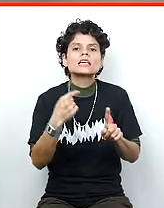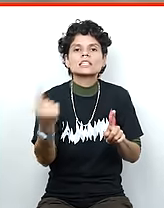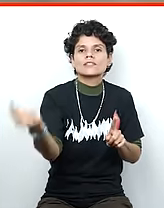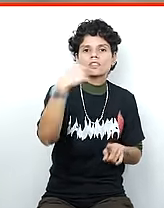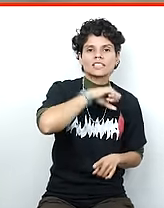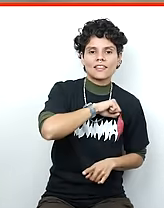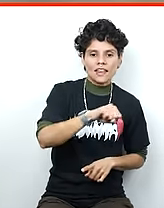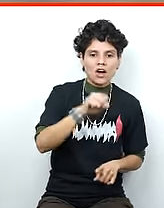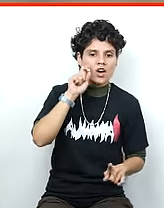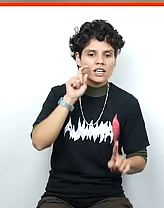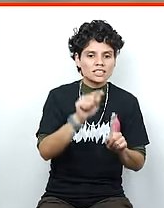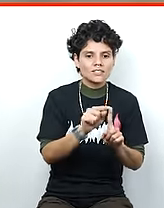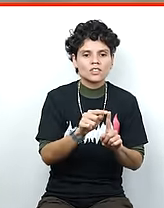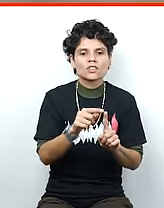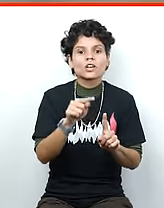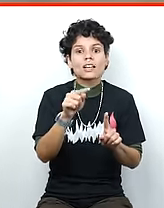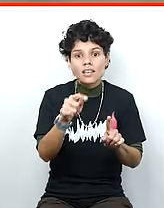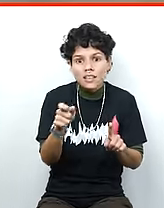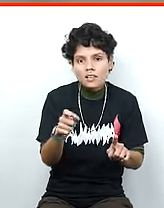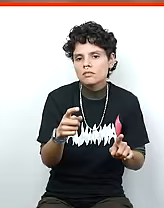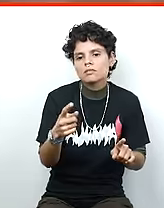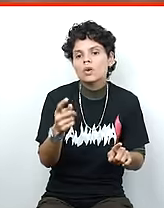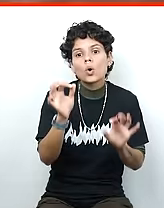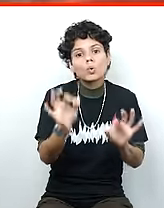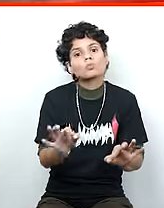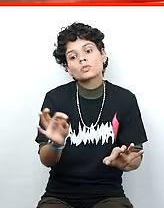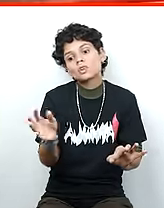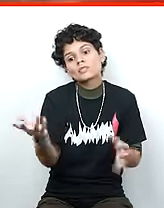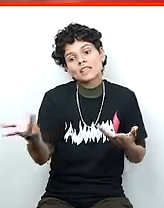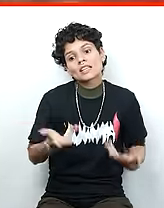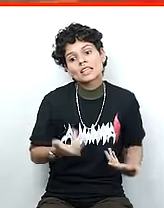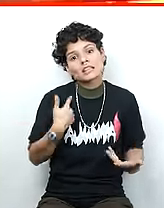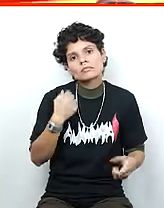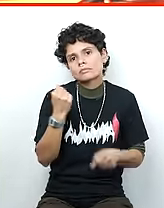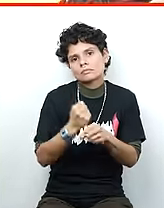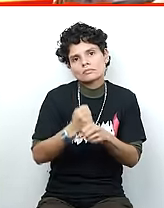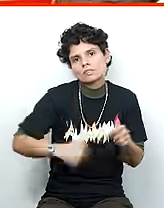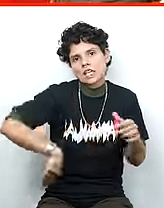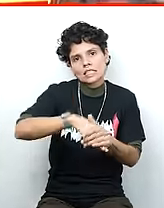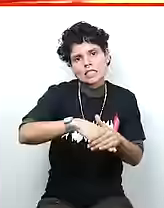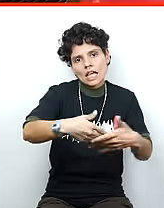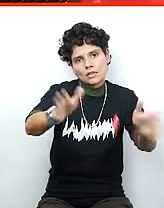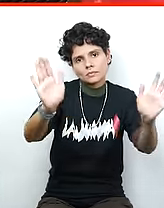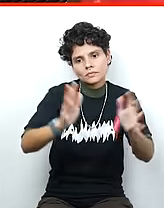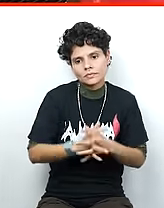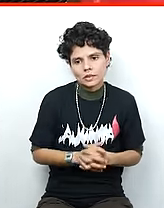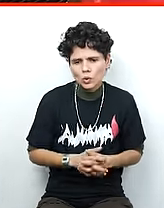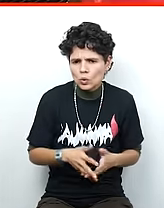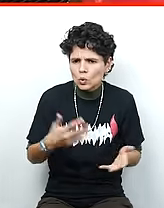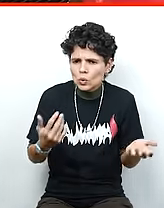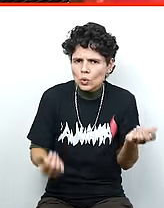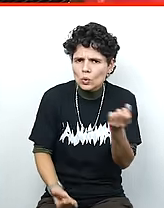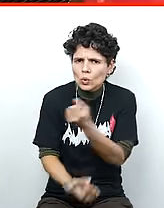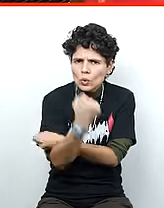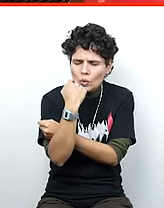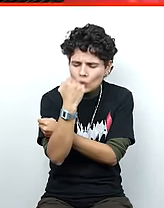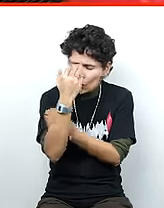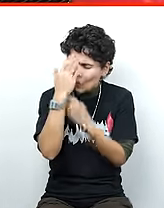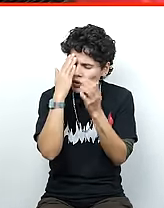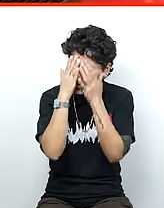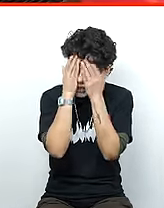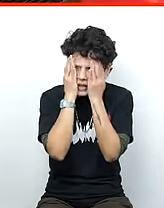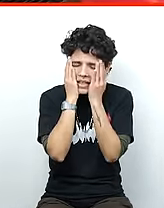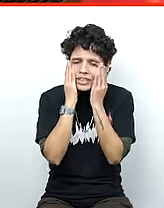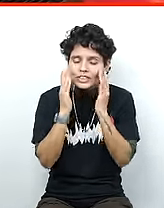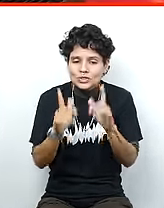a recibirte y por venirte a recibir perdió la pega, weón. Bueno. Conche, nomás. Qué dura, wow. Conche, nomás.